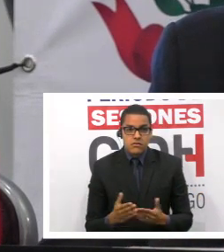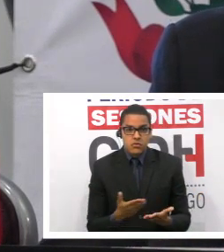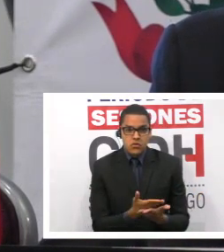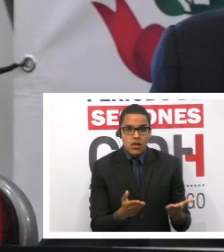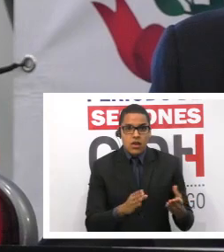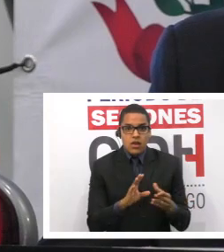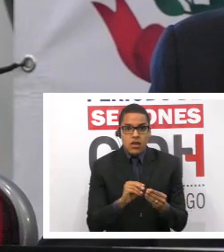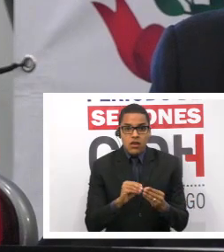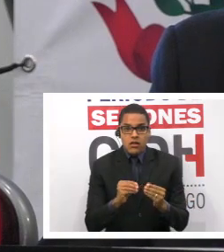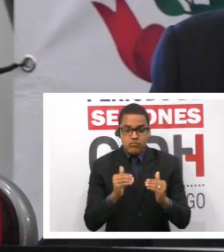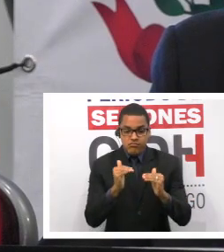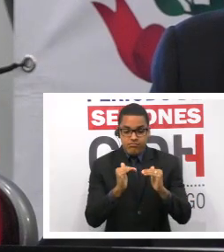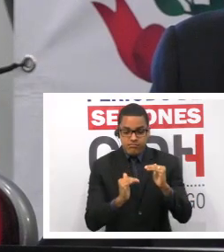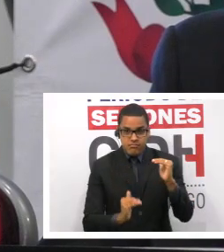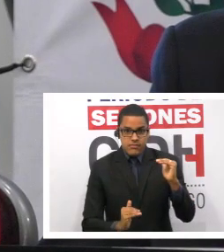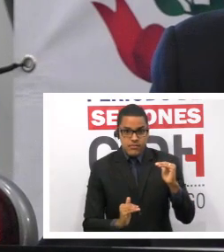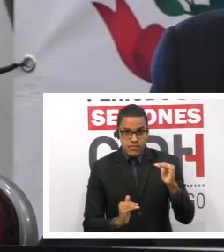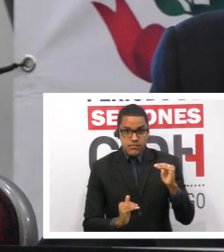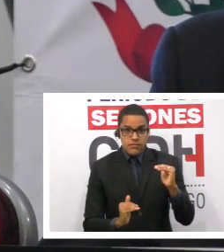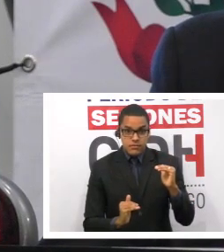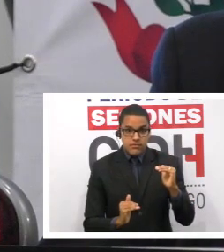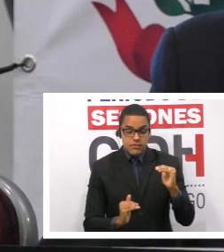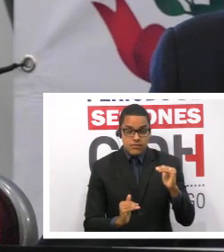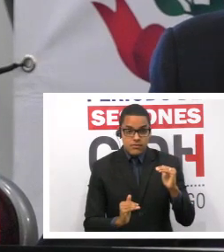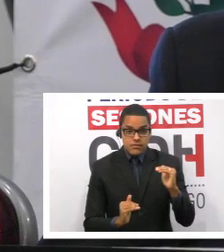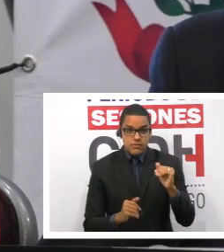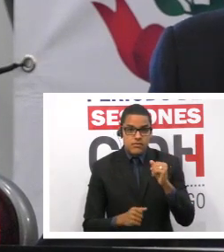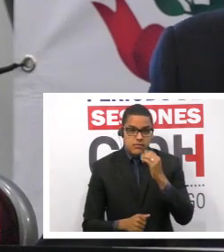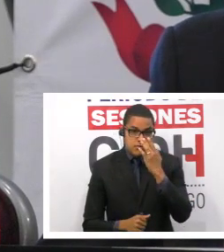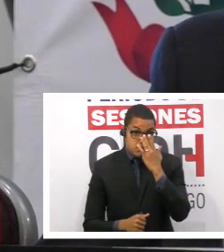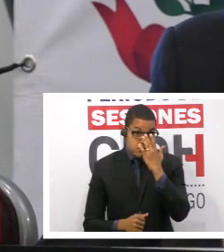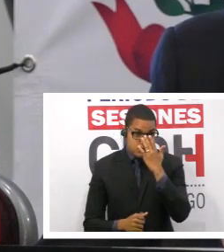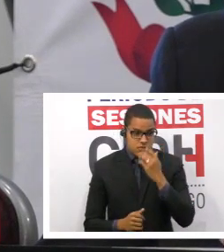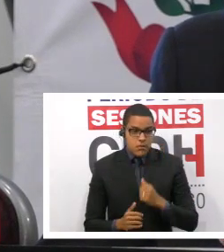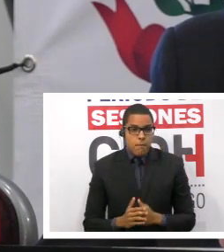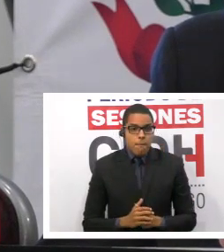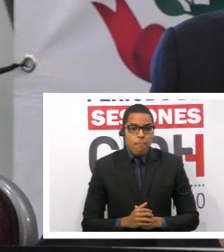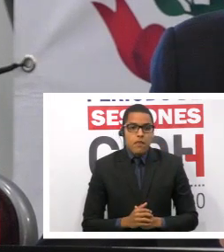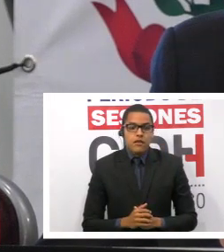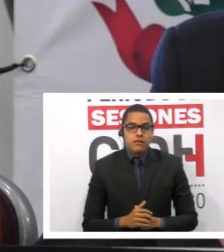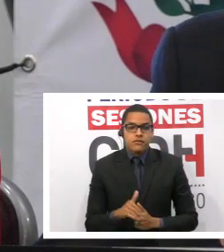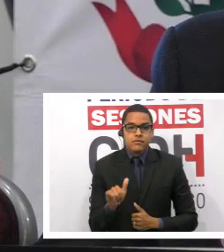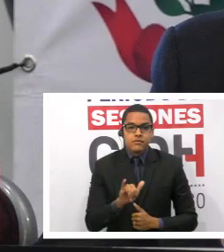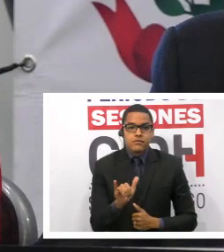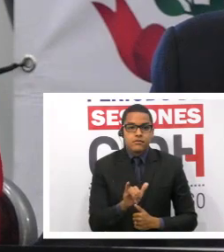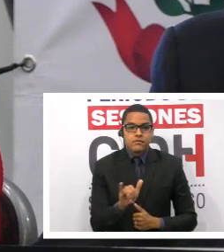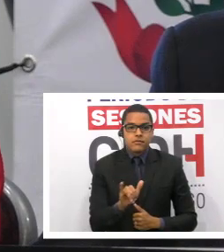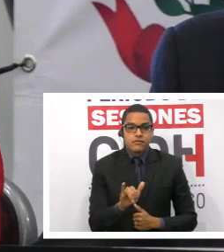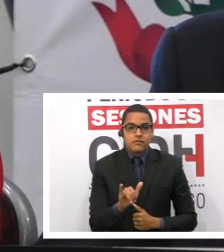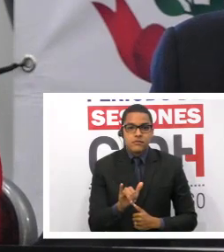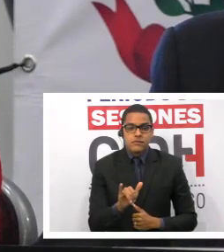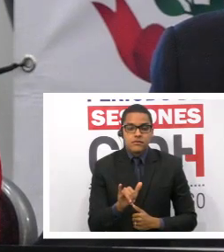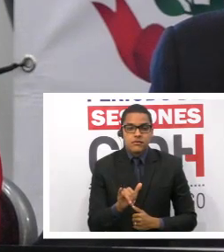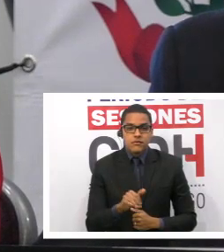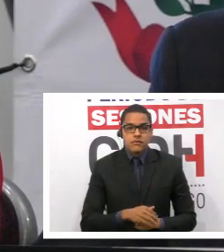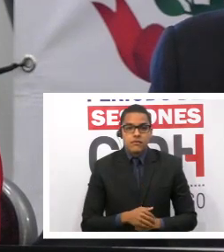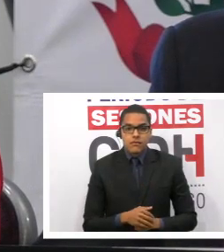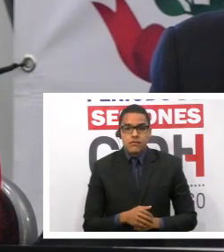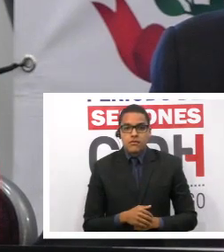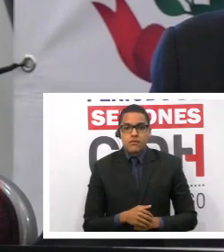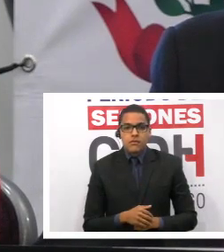países que han que han retratado y también una foto de como los desca